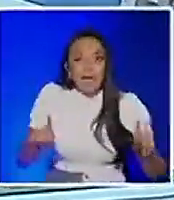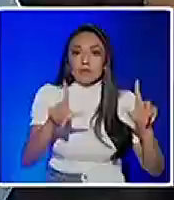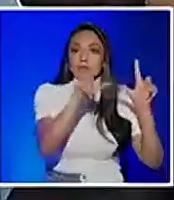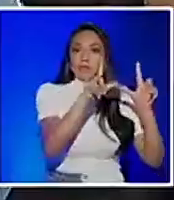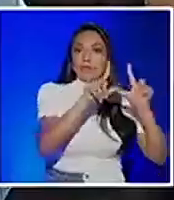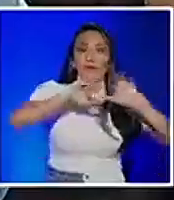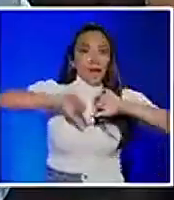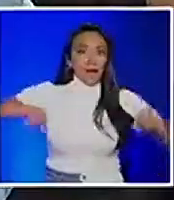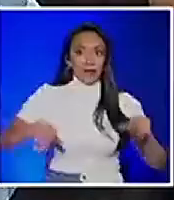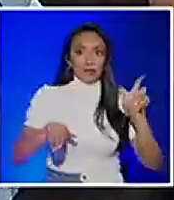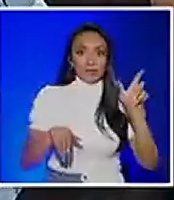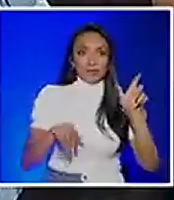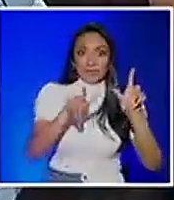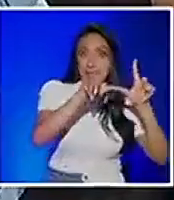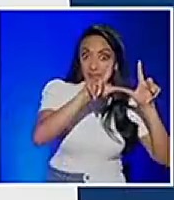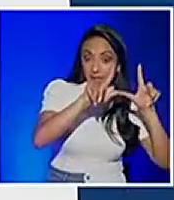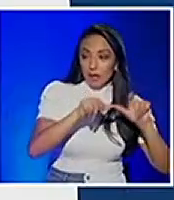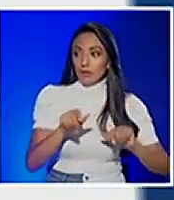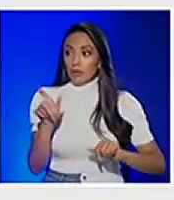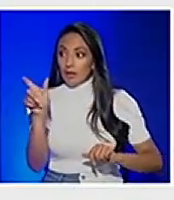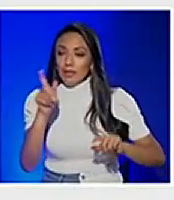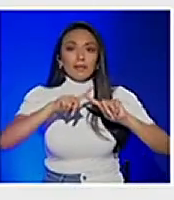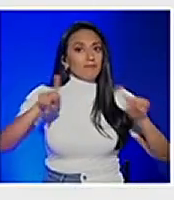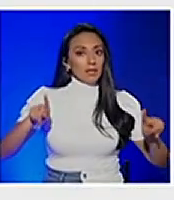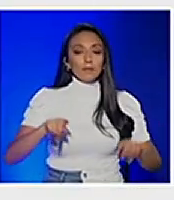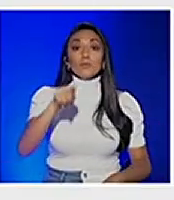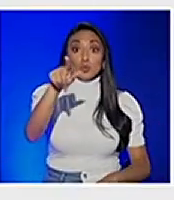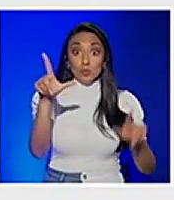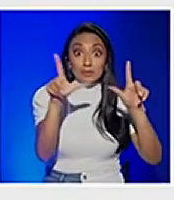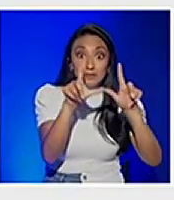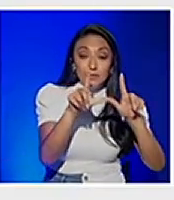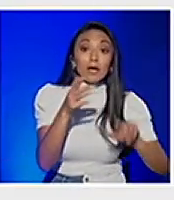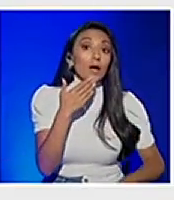Para obtenerlo, una vez que usted se ha vacunado, debe ingresar a la página